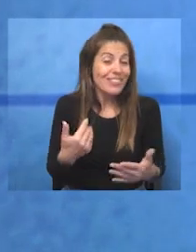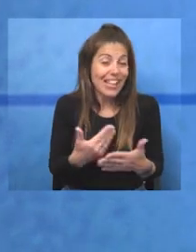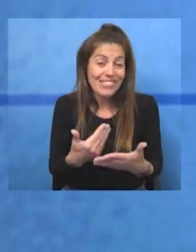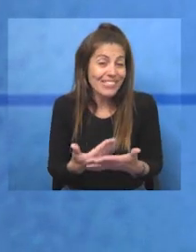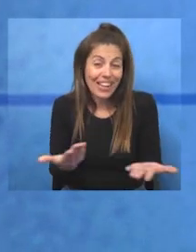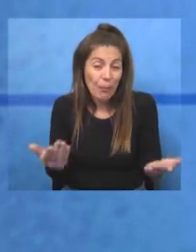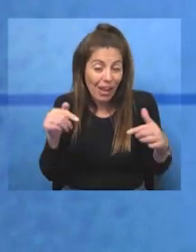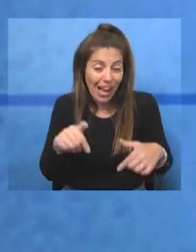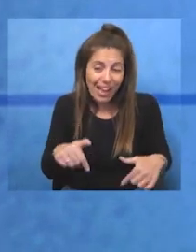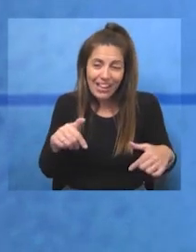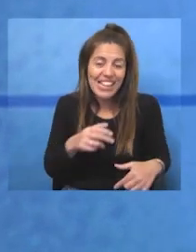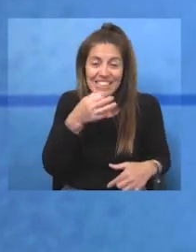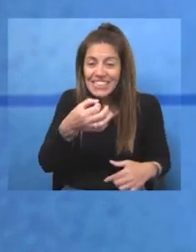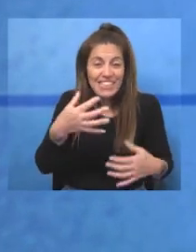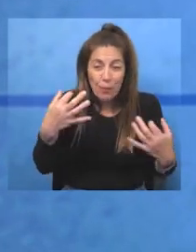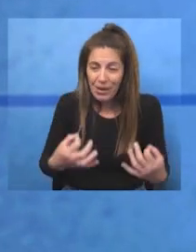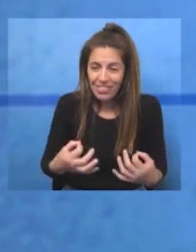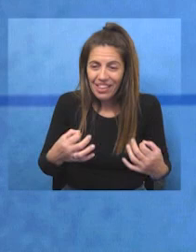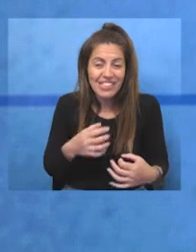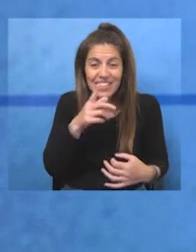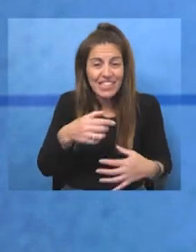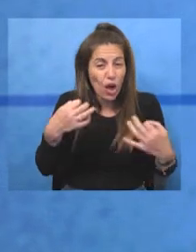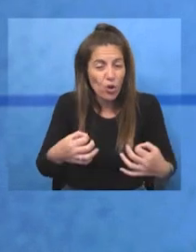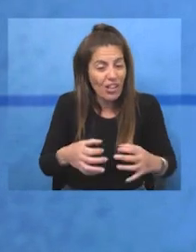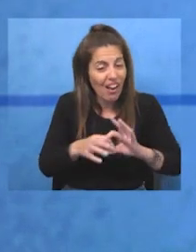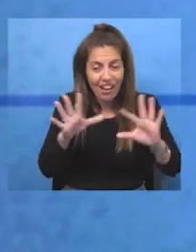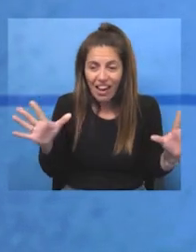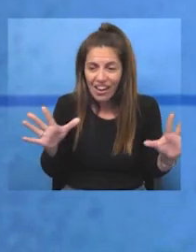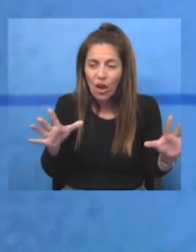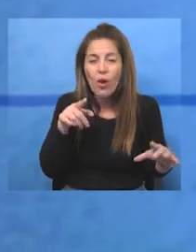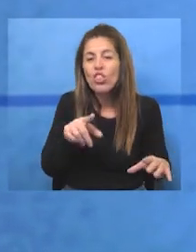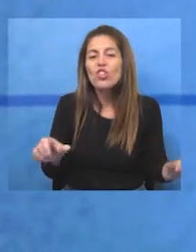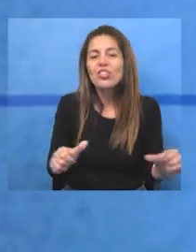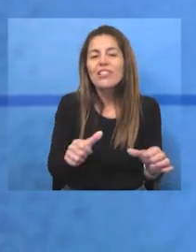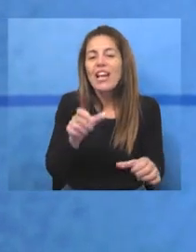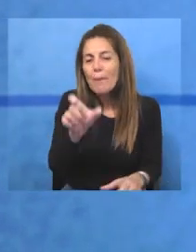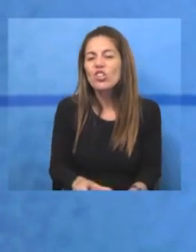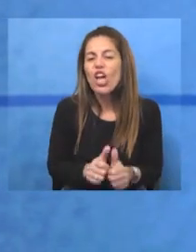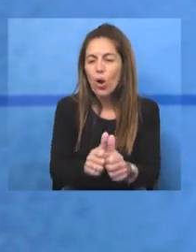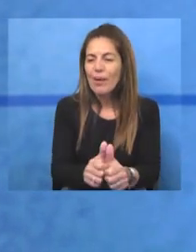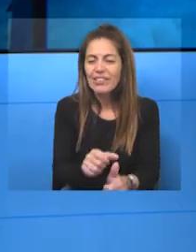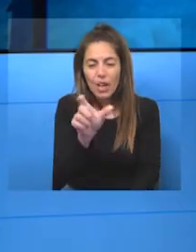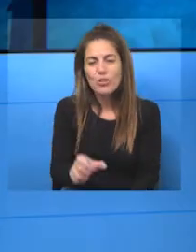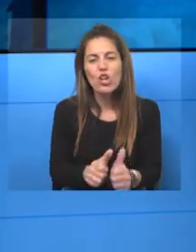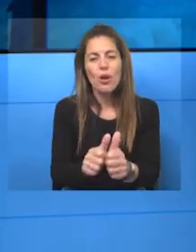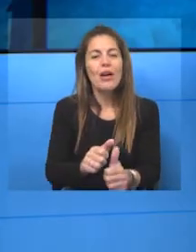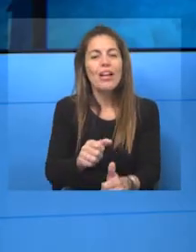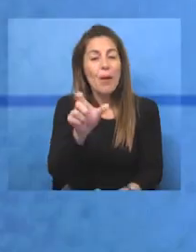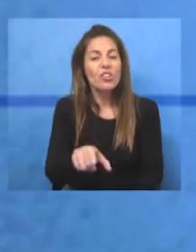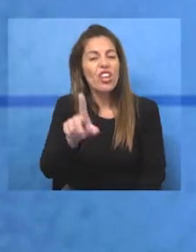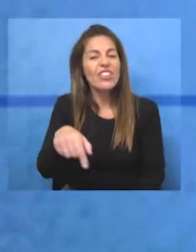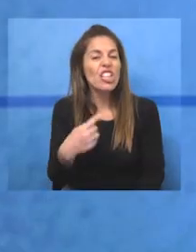porque acá se dicen muchas verdades se dicen las cosas como hay que decirlas y cuando eso sucede la gente acompaña y la gente viene sola o viene